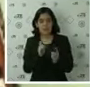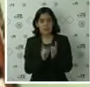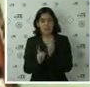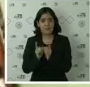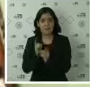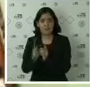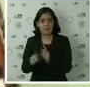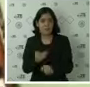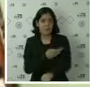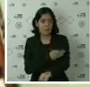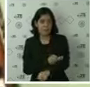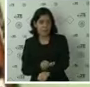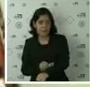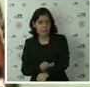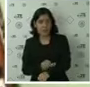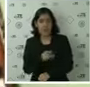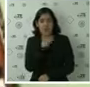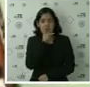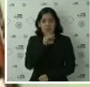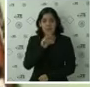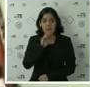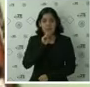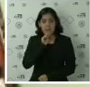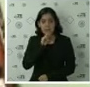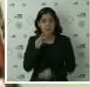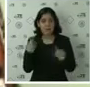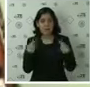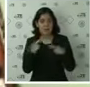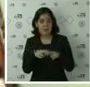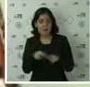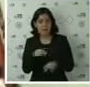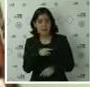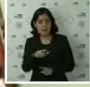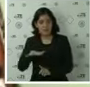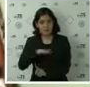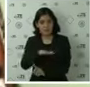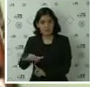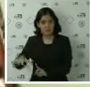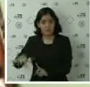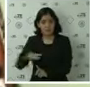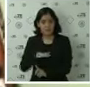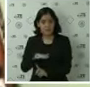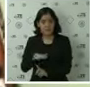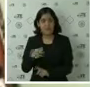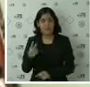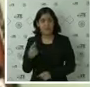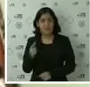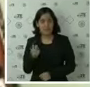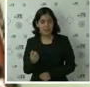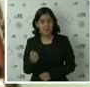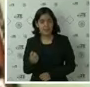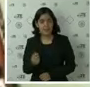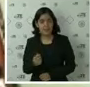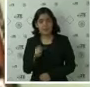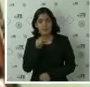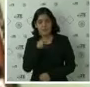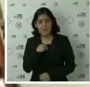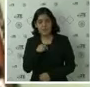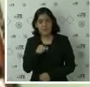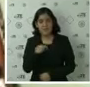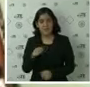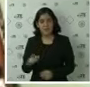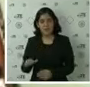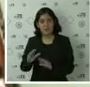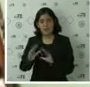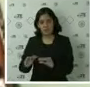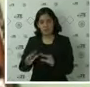y la familia en general. Esto es importante ya que la familia, como ya se mencionó antes, es el principal círculo de interacción de la